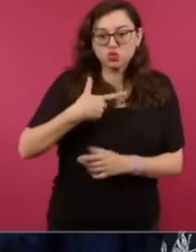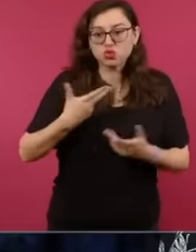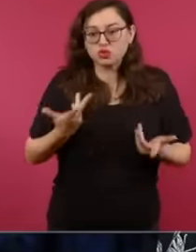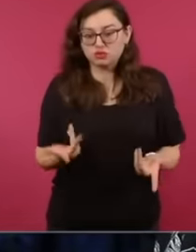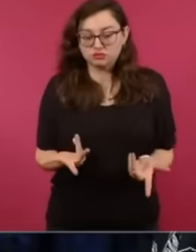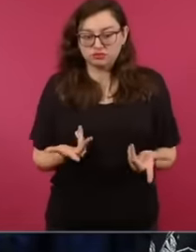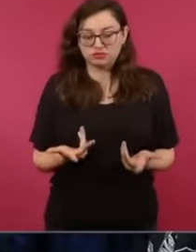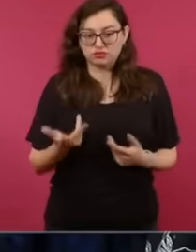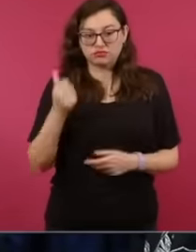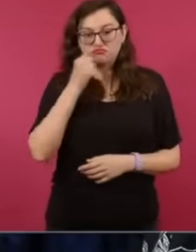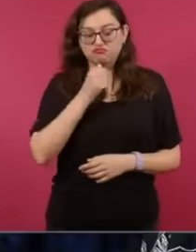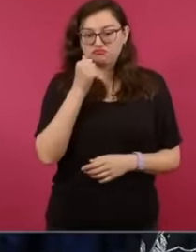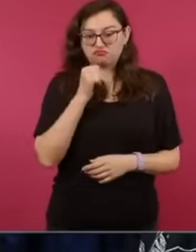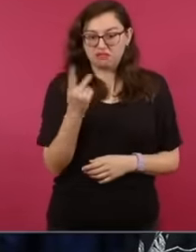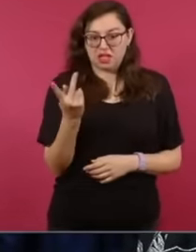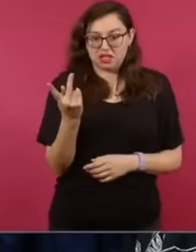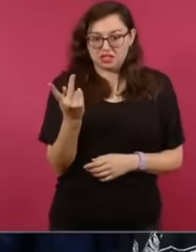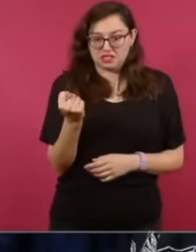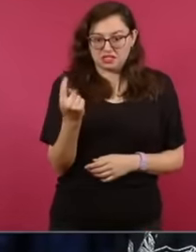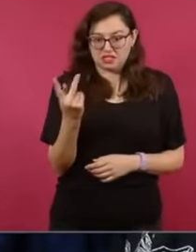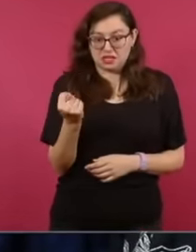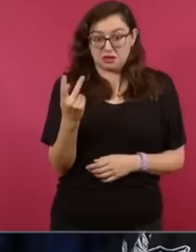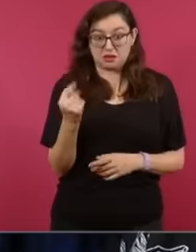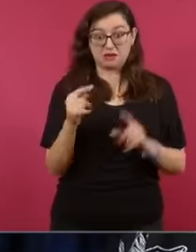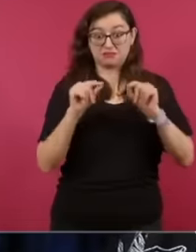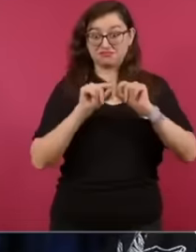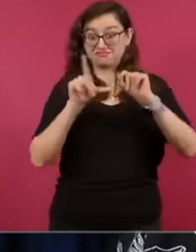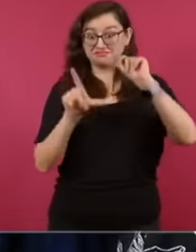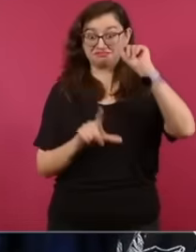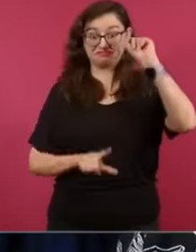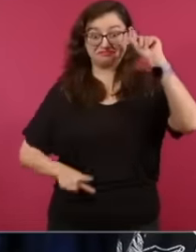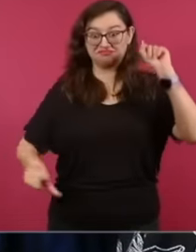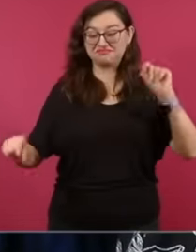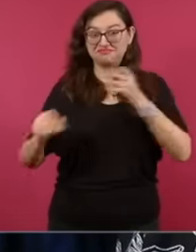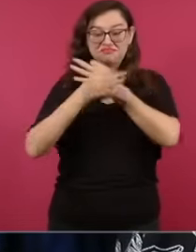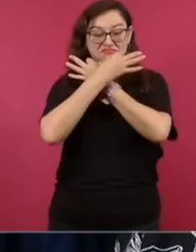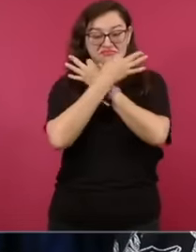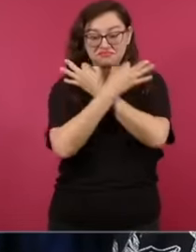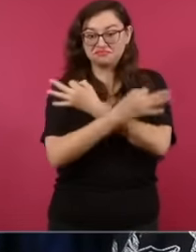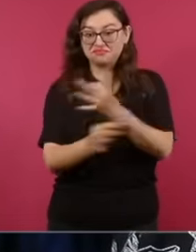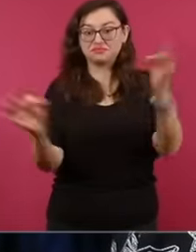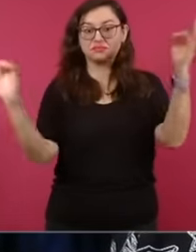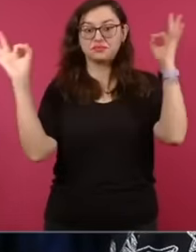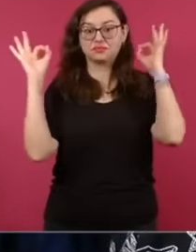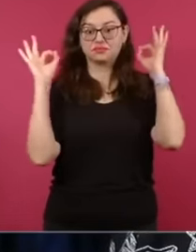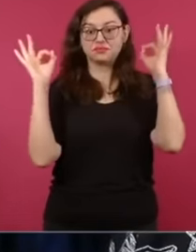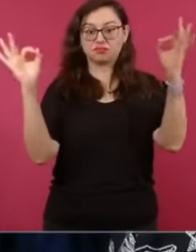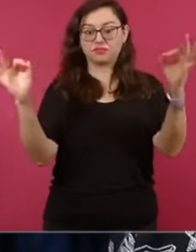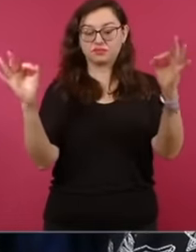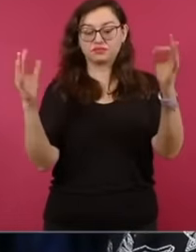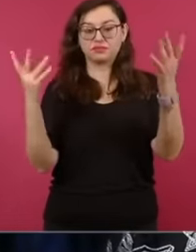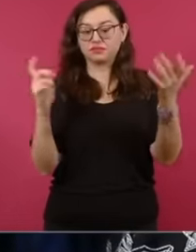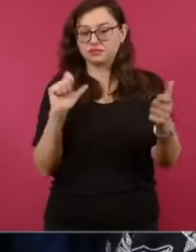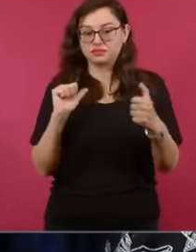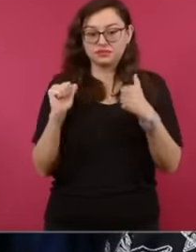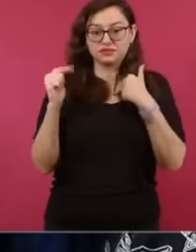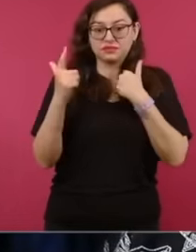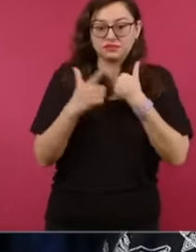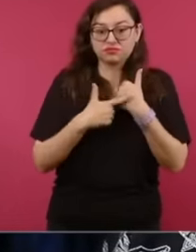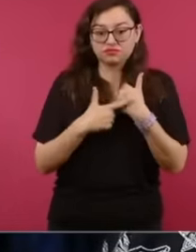cadena nacional. ¿Será la única cadena que podría hacer en su administración para dar a conocer las tendencias o si es